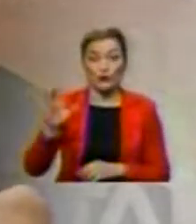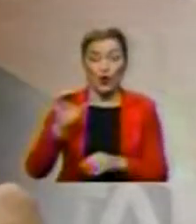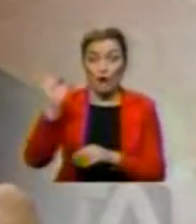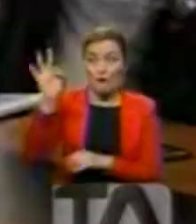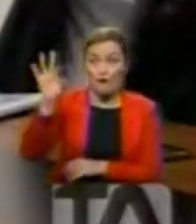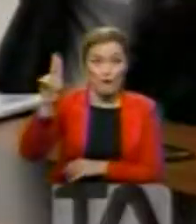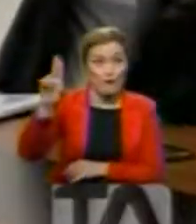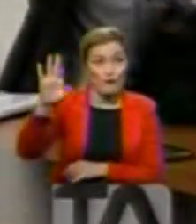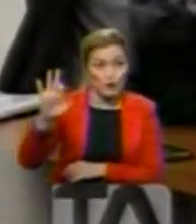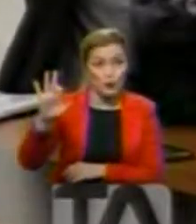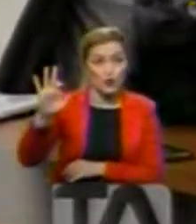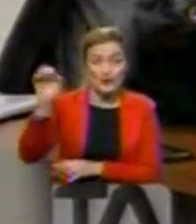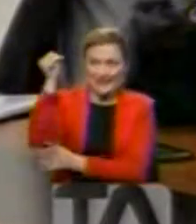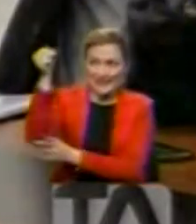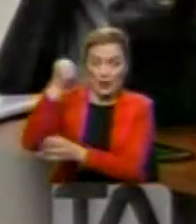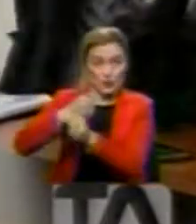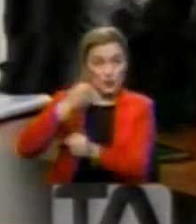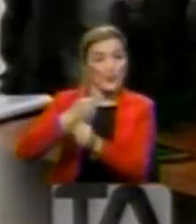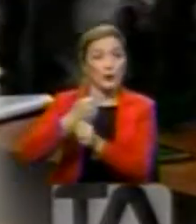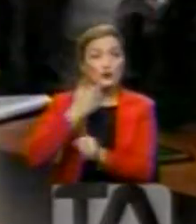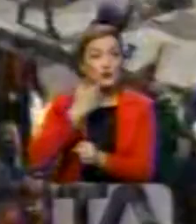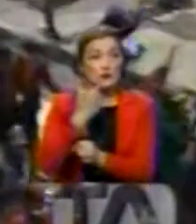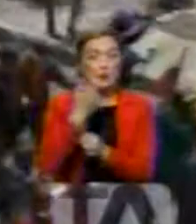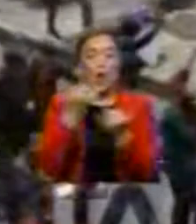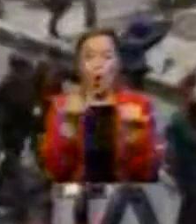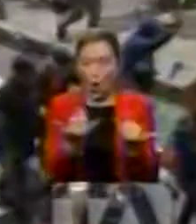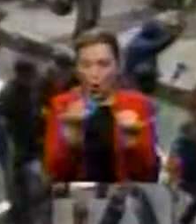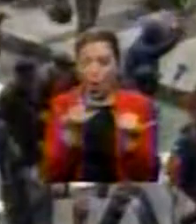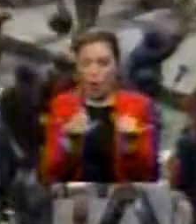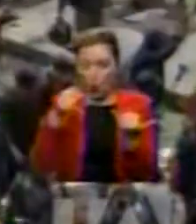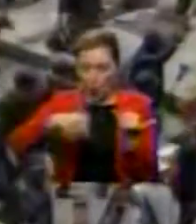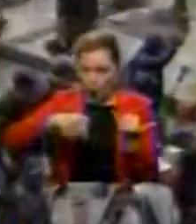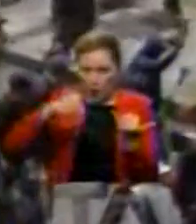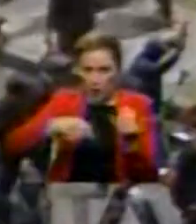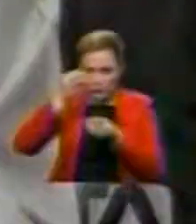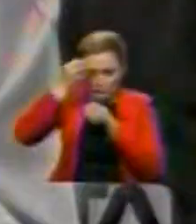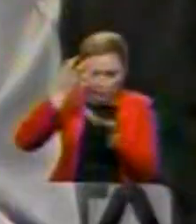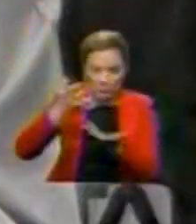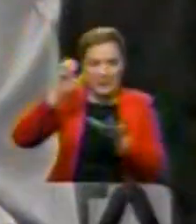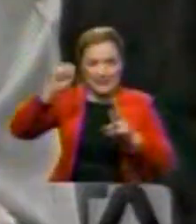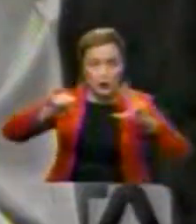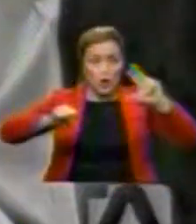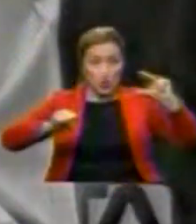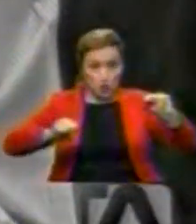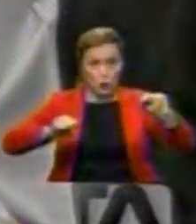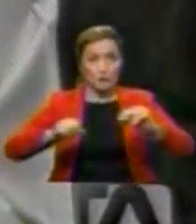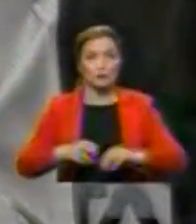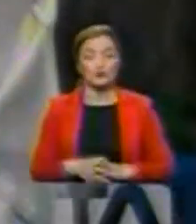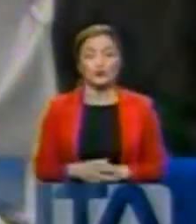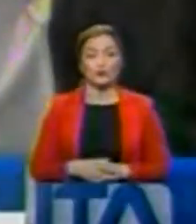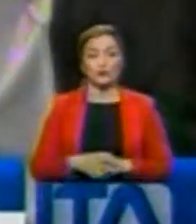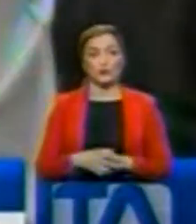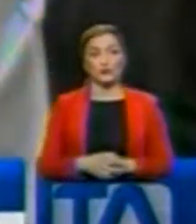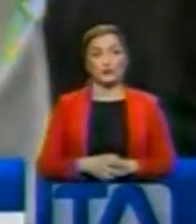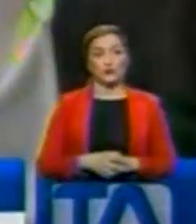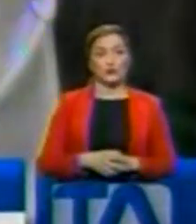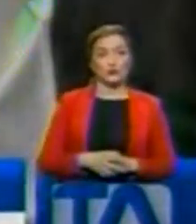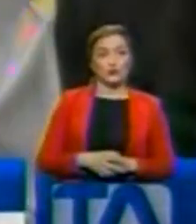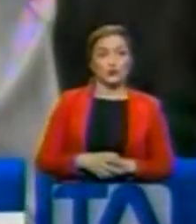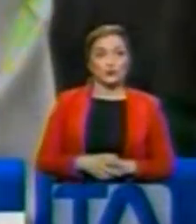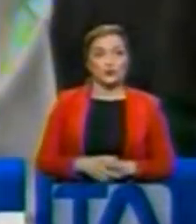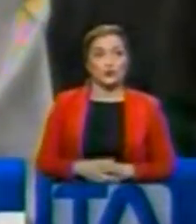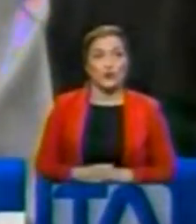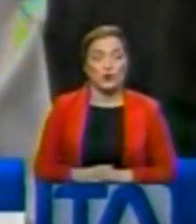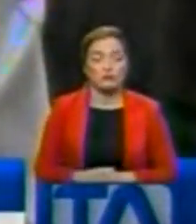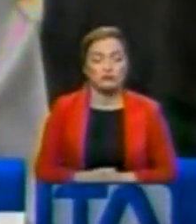a conocer sobre su posición de la marcha anunciada para este 30 de octubre. Nosotros hemos tenido 5 peticiones